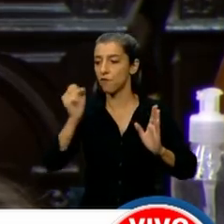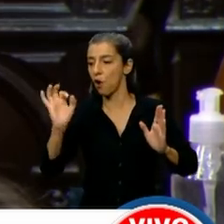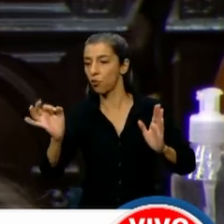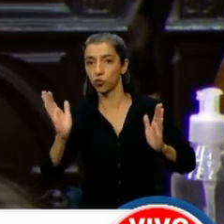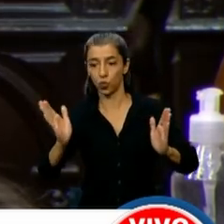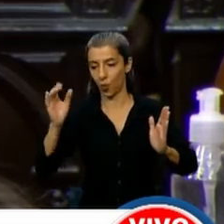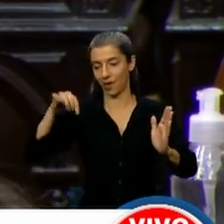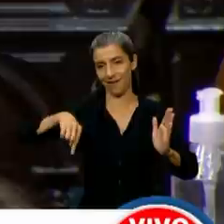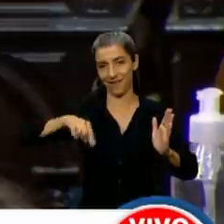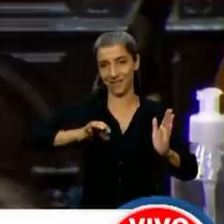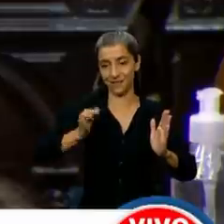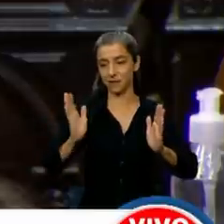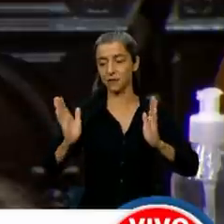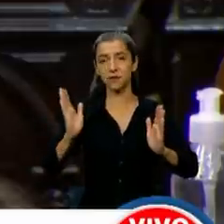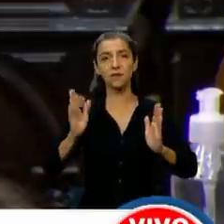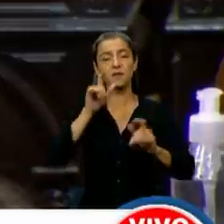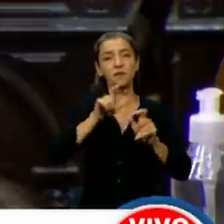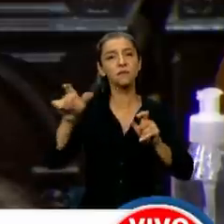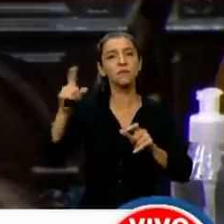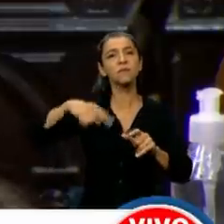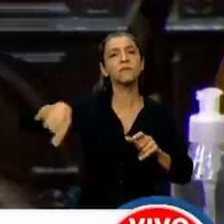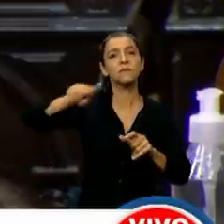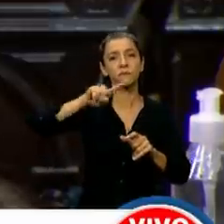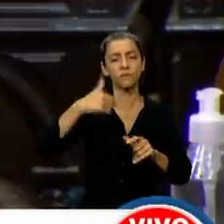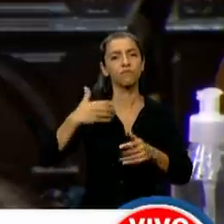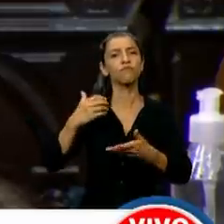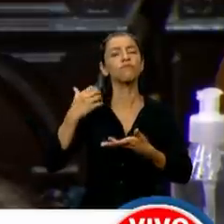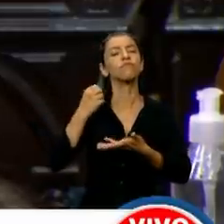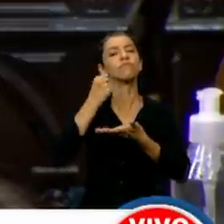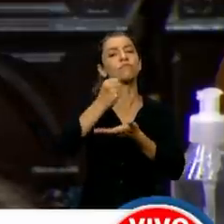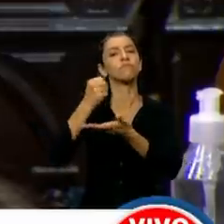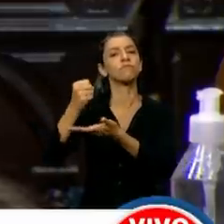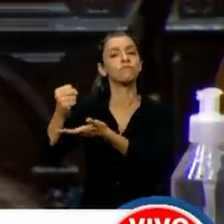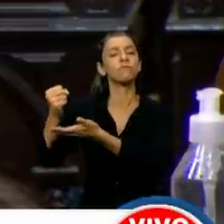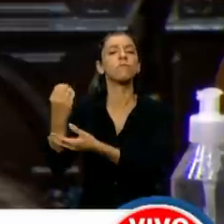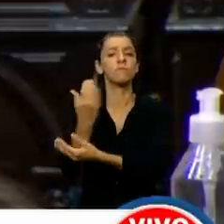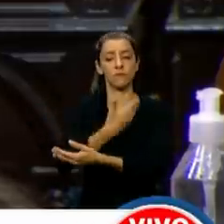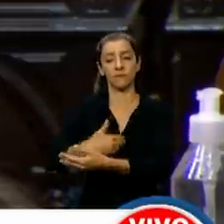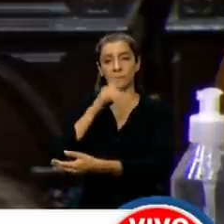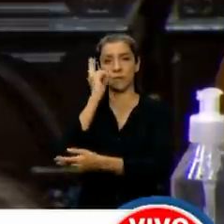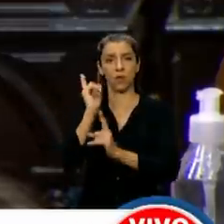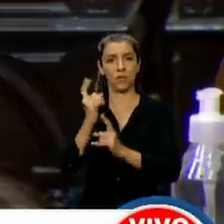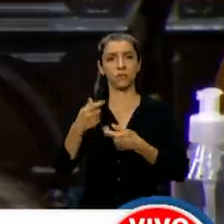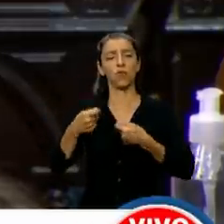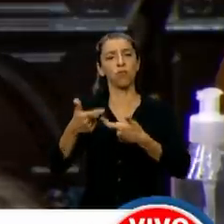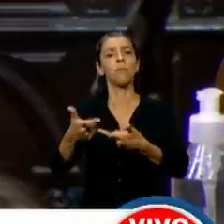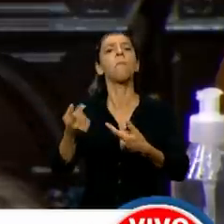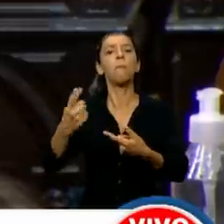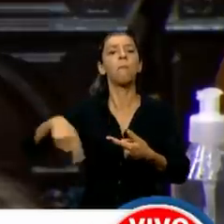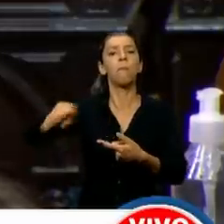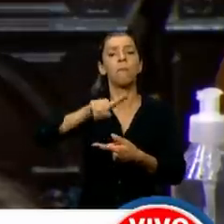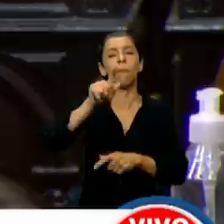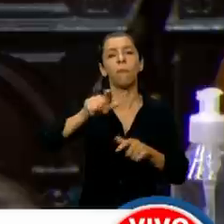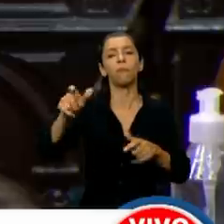tuvieron un soporte por parte del estado a los fines de no perder su vínculo laboral